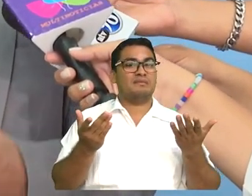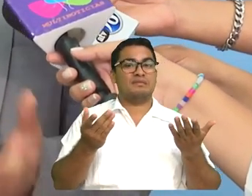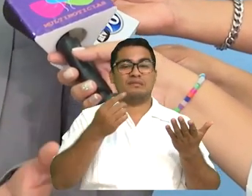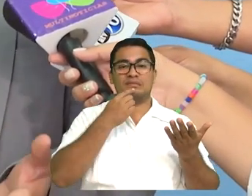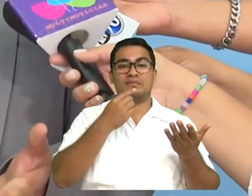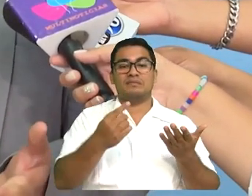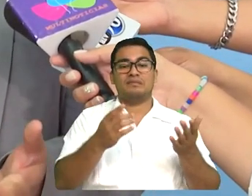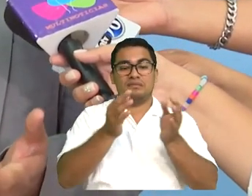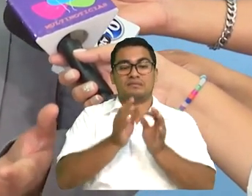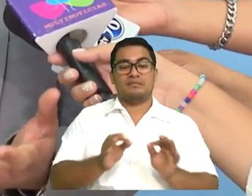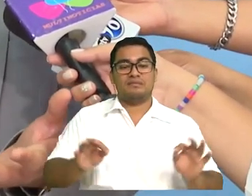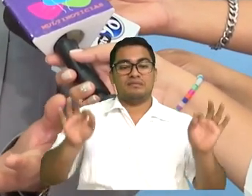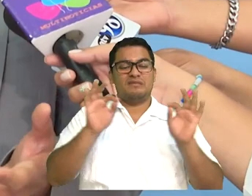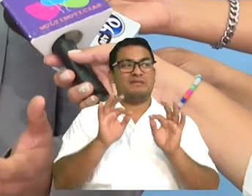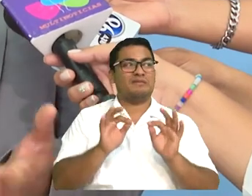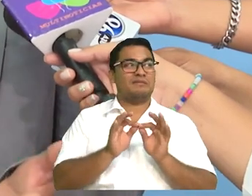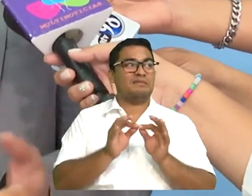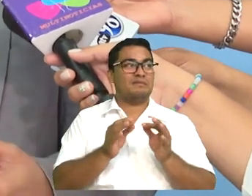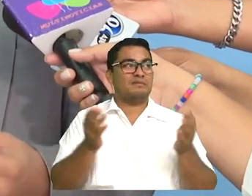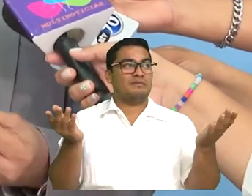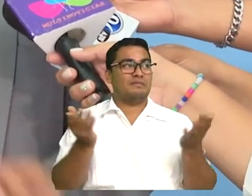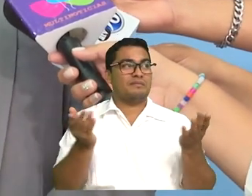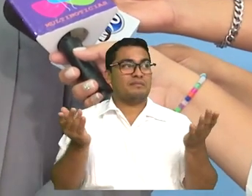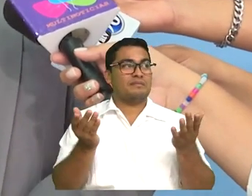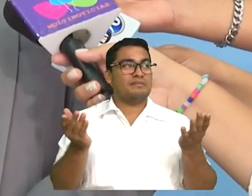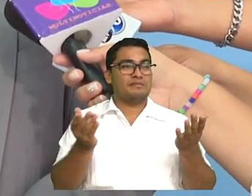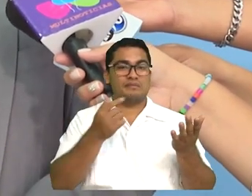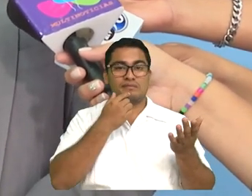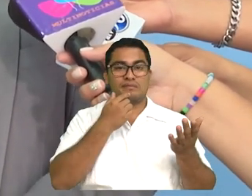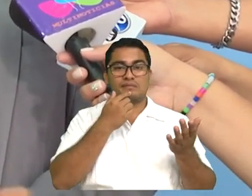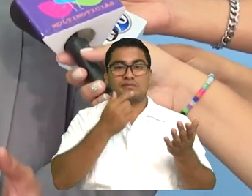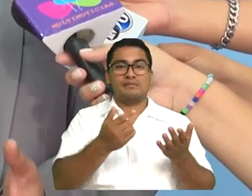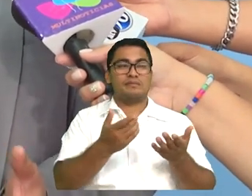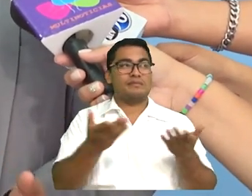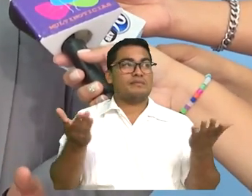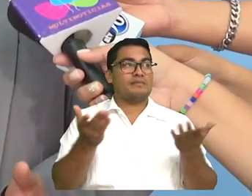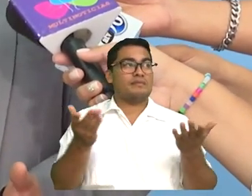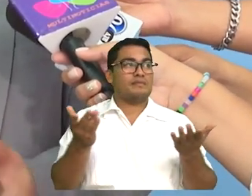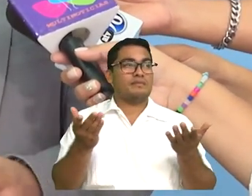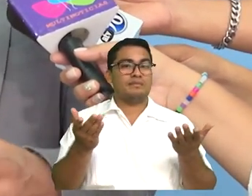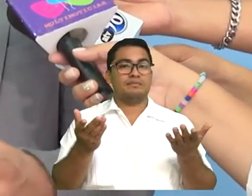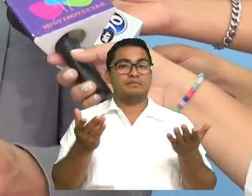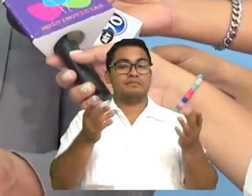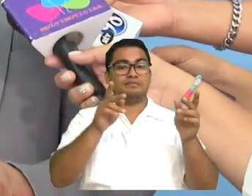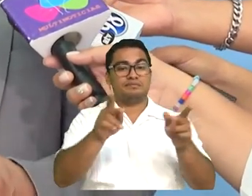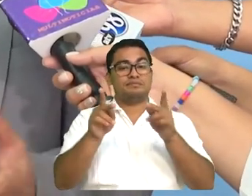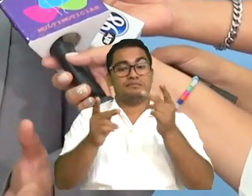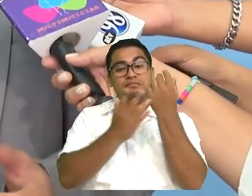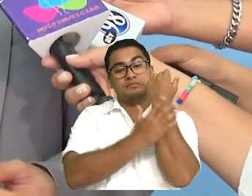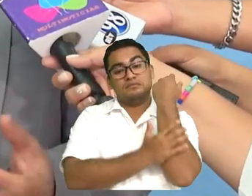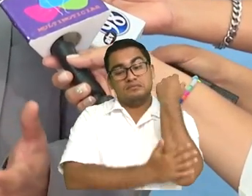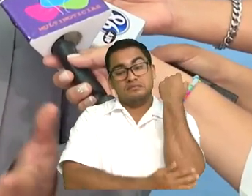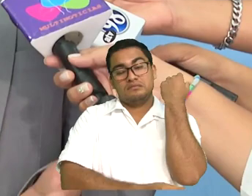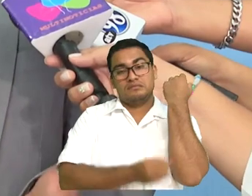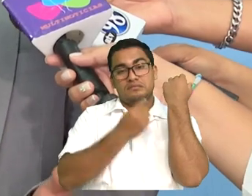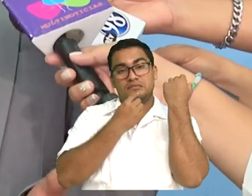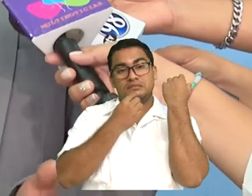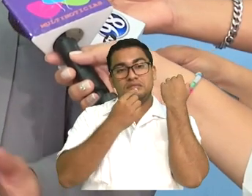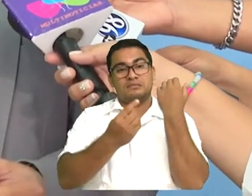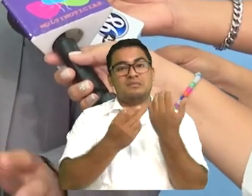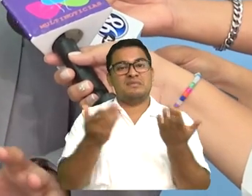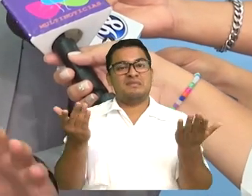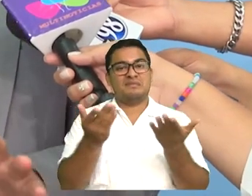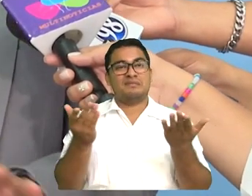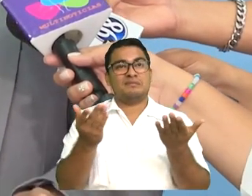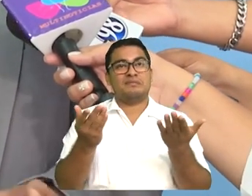Entonces, todo esto lo suministra el Estado gratuitamente. Entonces, una persona pobre que no puede pagar una cirugía, que una cirugía de